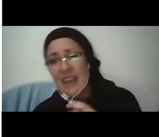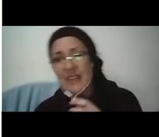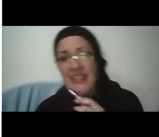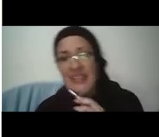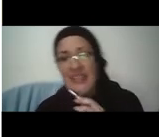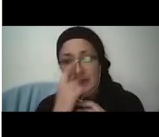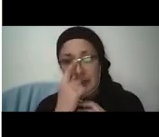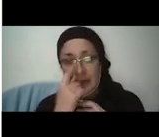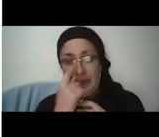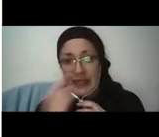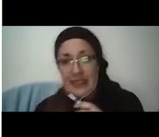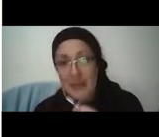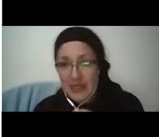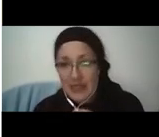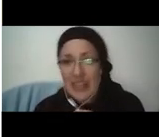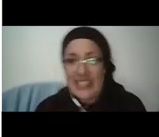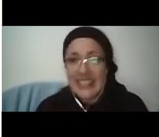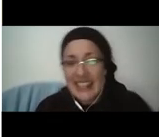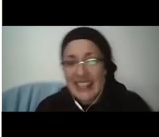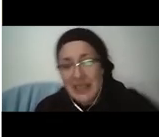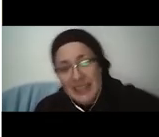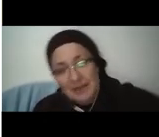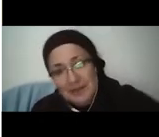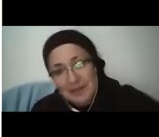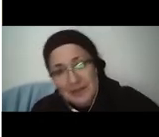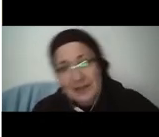Ahora bien, si pasamos a la siguiente lámina,